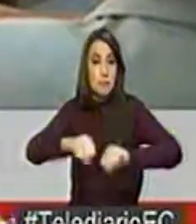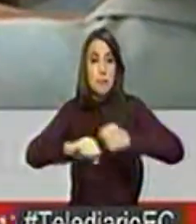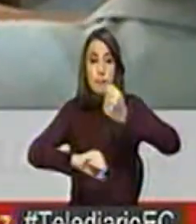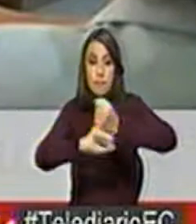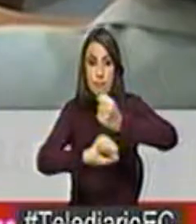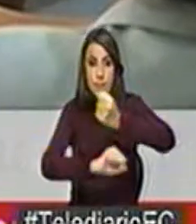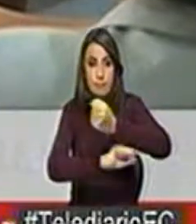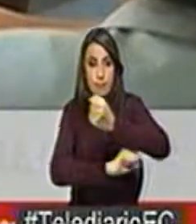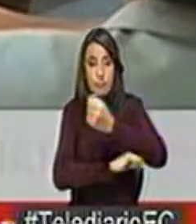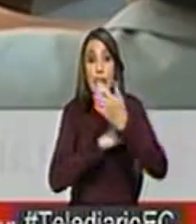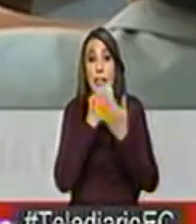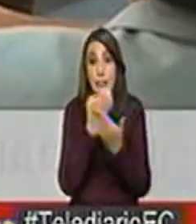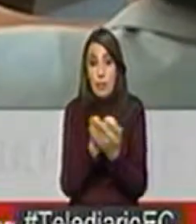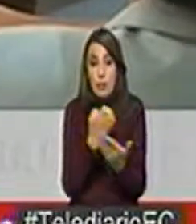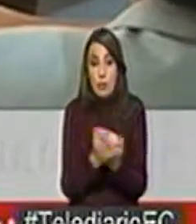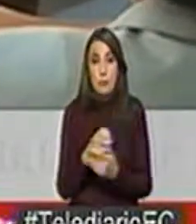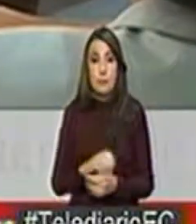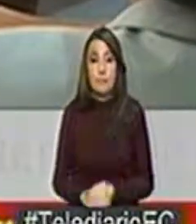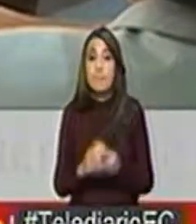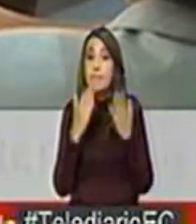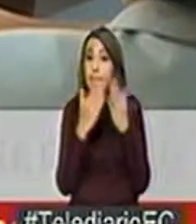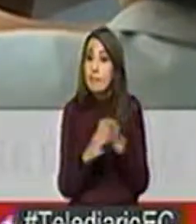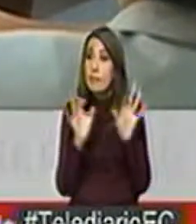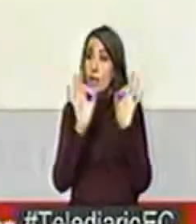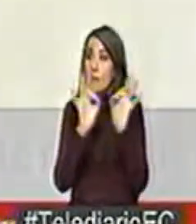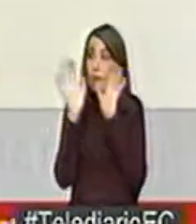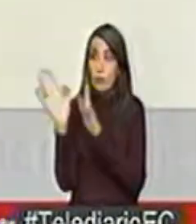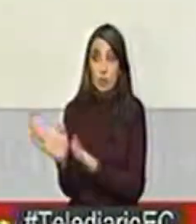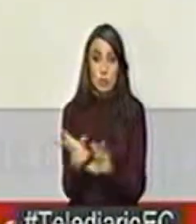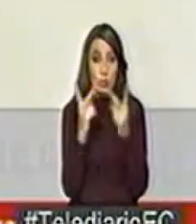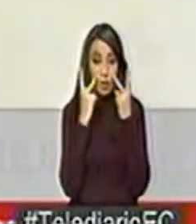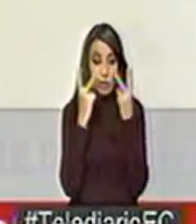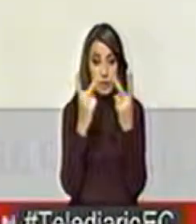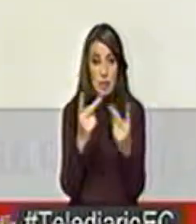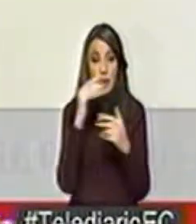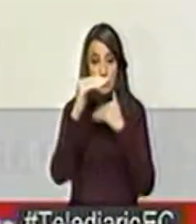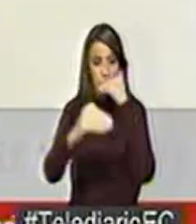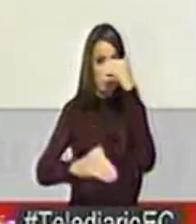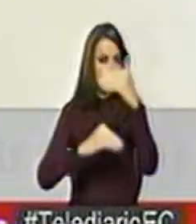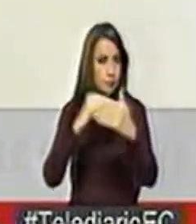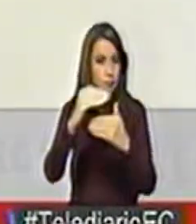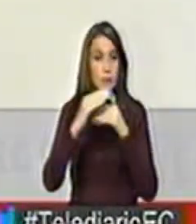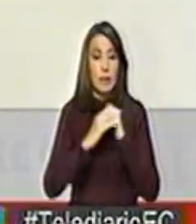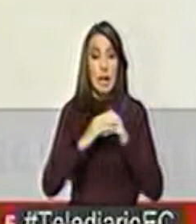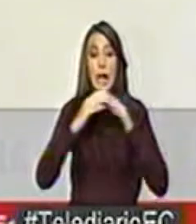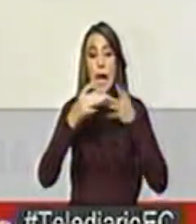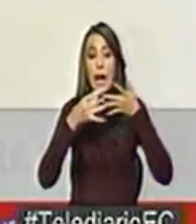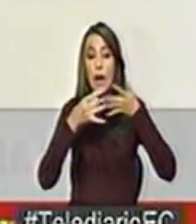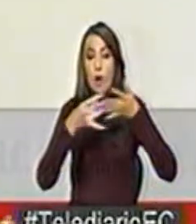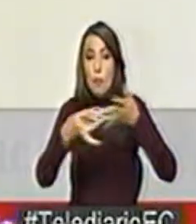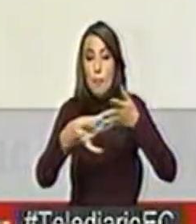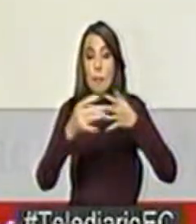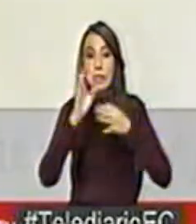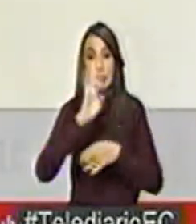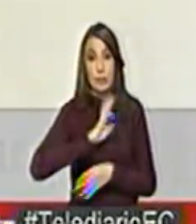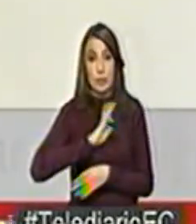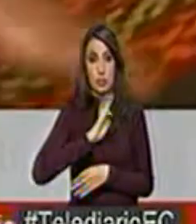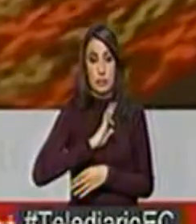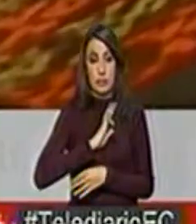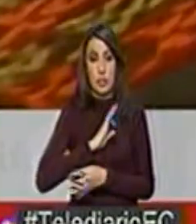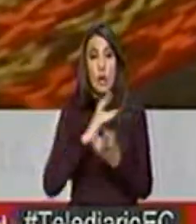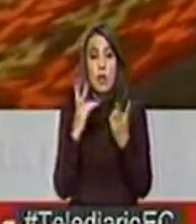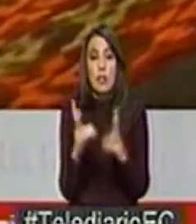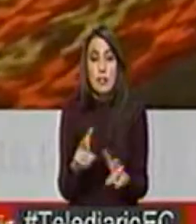desarrollo económico el funcionario afirmó que el estado ecuatoriano genera acompañamiento técnico para el desarrollo de estos sectores